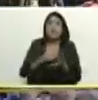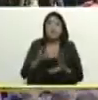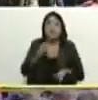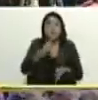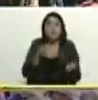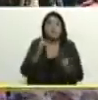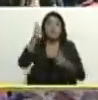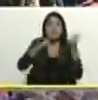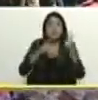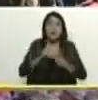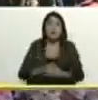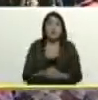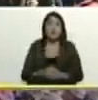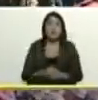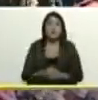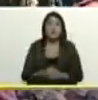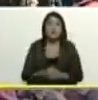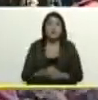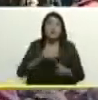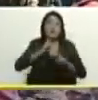y subestimaron al pueblo,